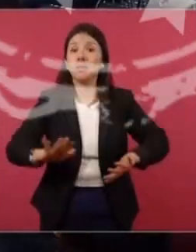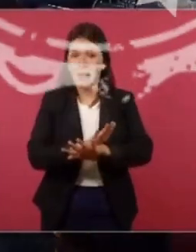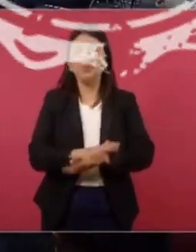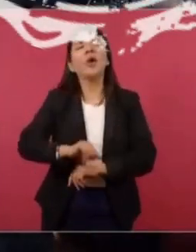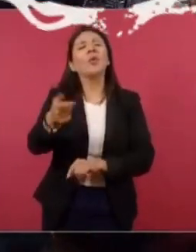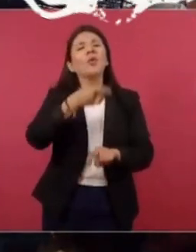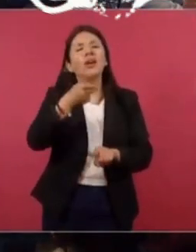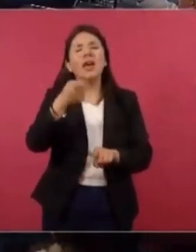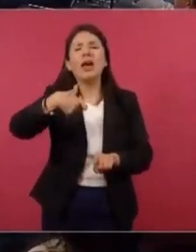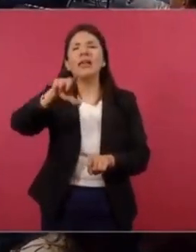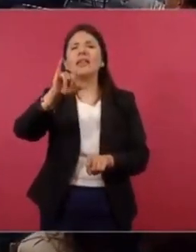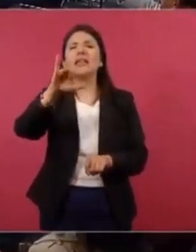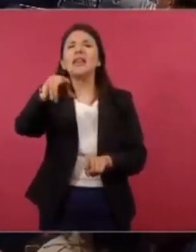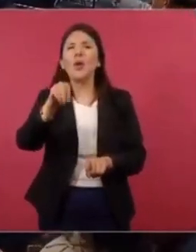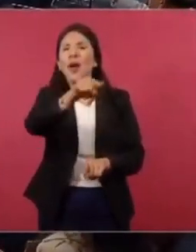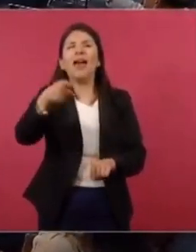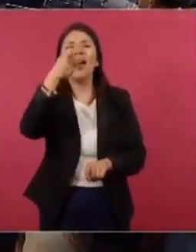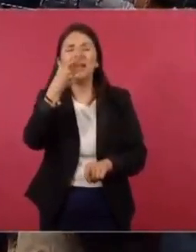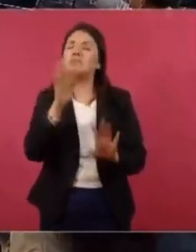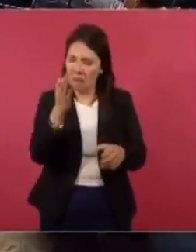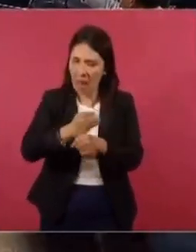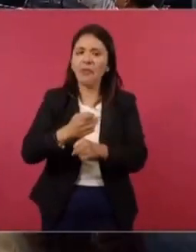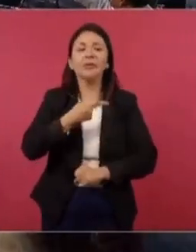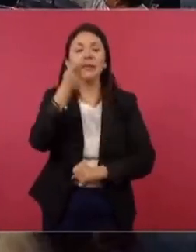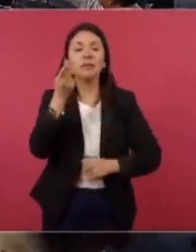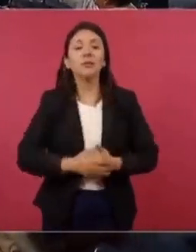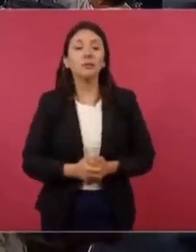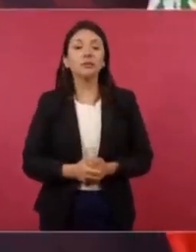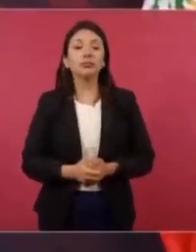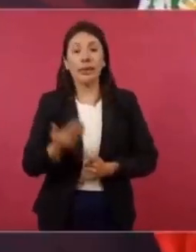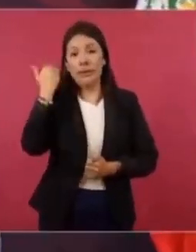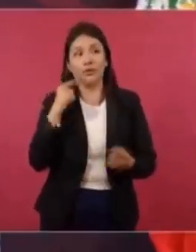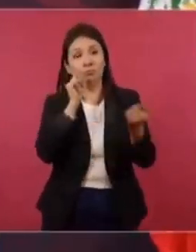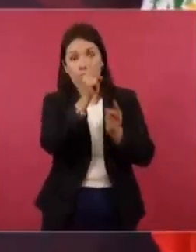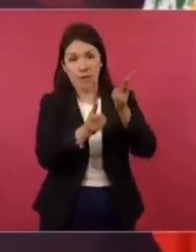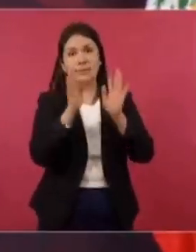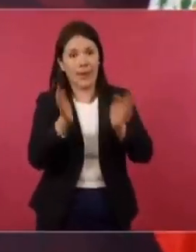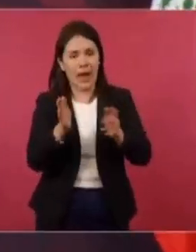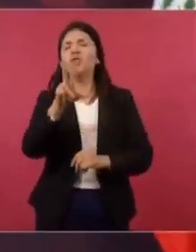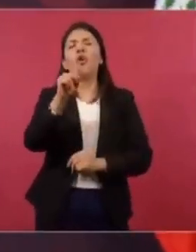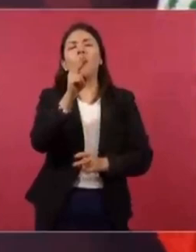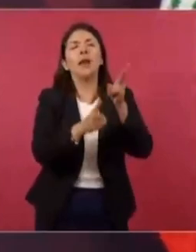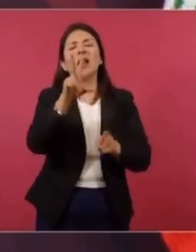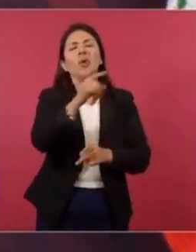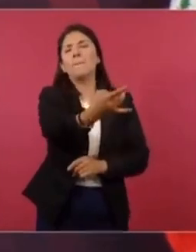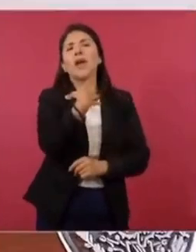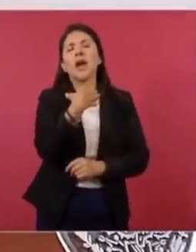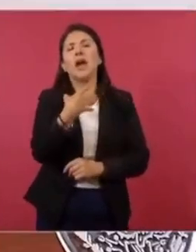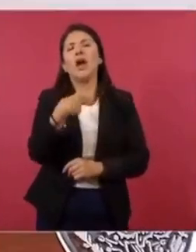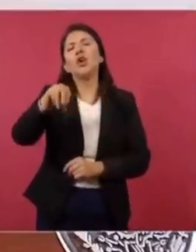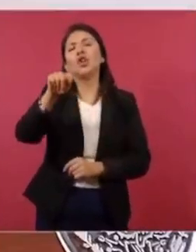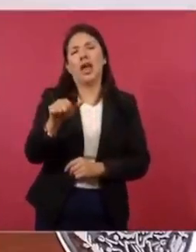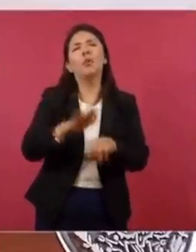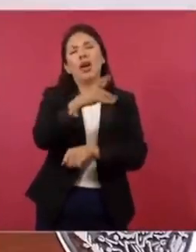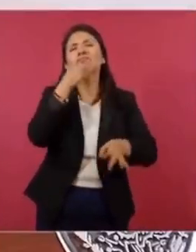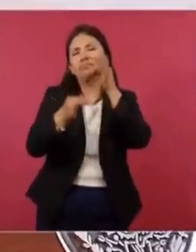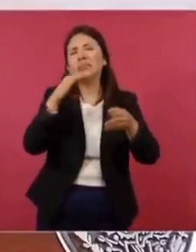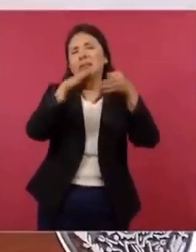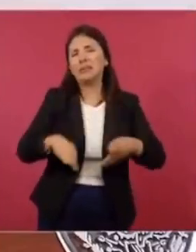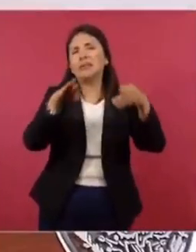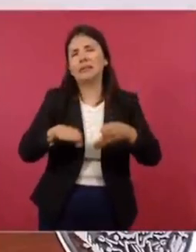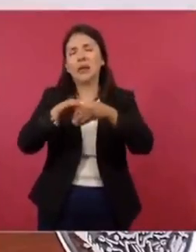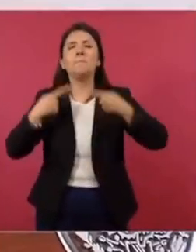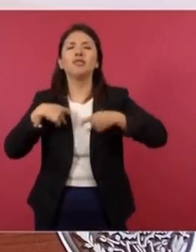Lo de Quirino, que por ahí me estaba pidiendo. Sí, de una vez, y hablé con él. No hablé con él, envió una nota, porque constantemente informan